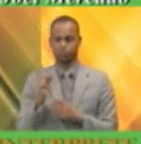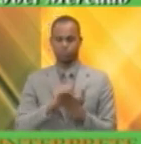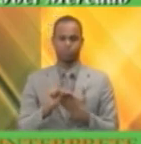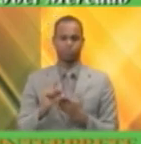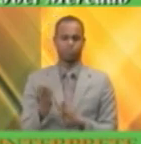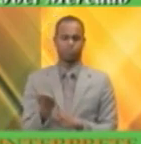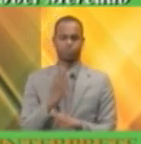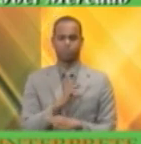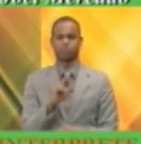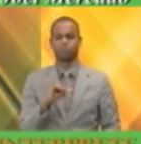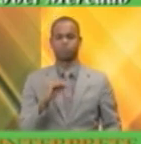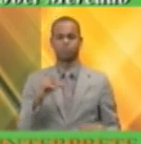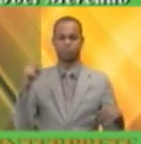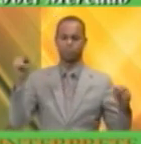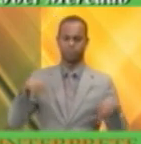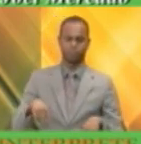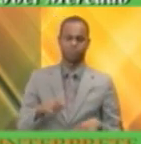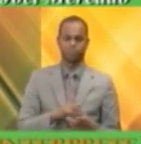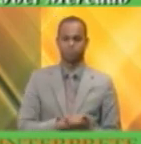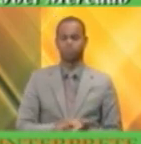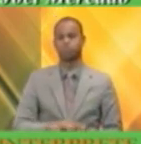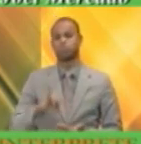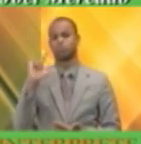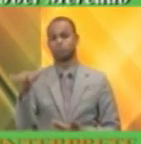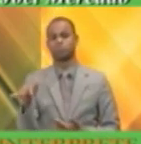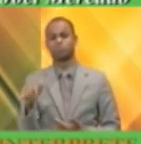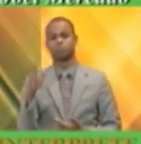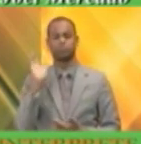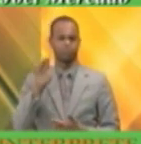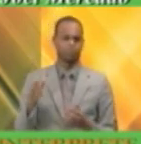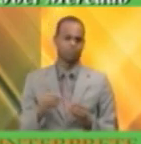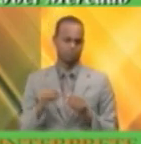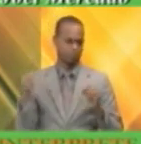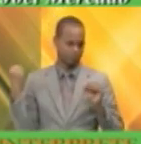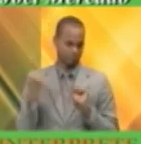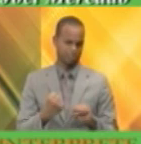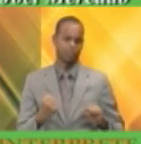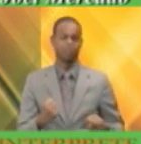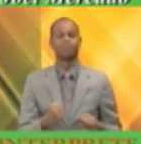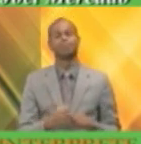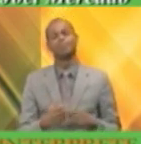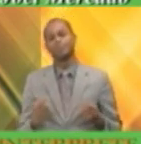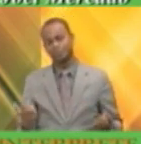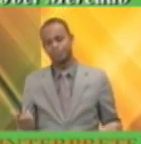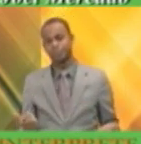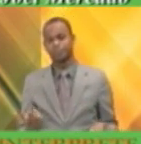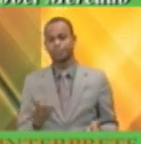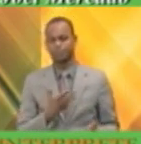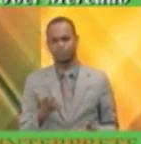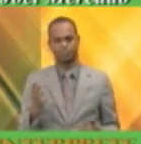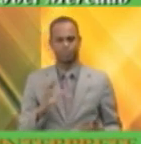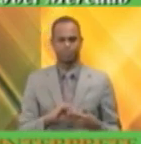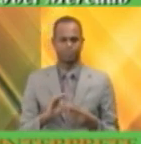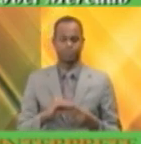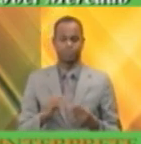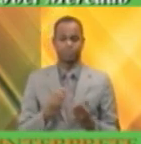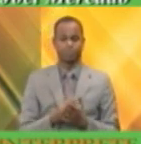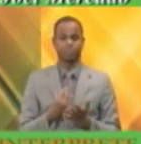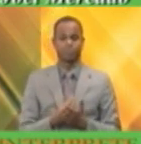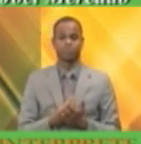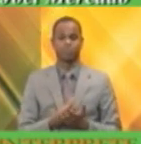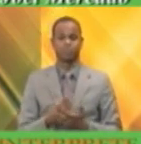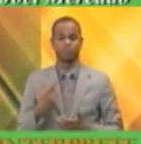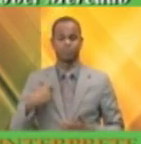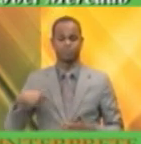de irnos a Río, lo tenemos aquí, no vamos de aquí, vamos con más fortaleza, ¿verdad? Pero ustedes dicen, no, que es recurso.